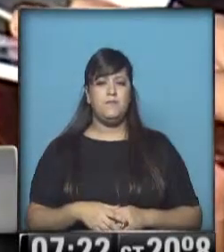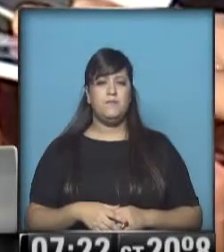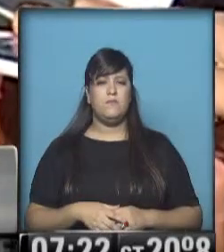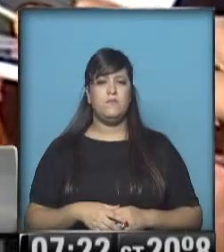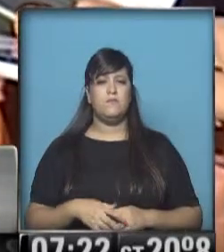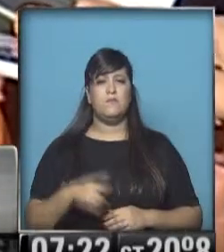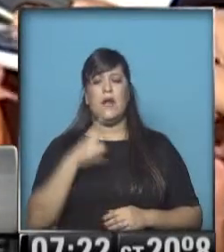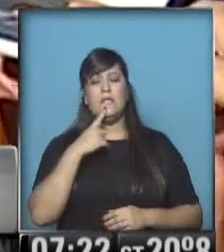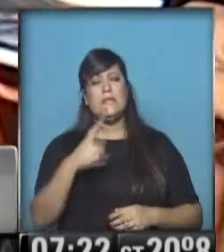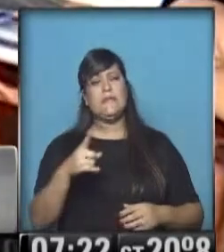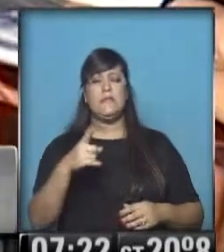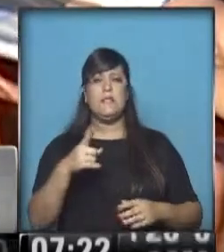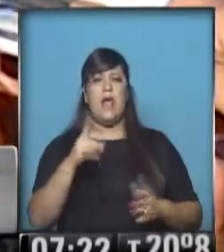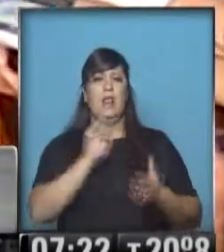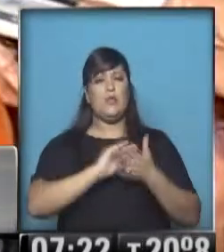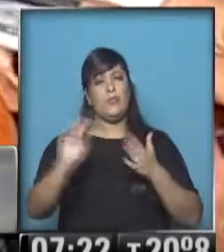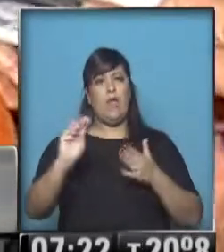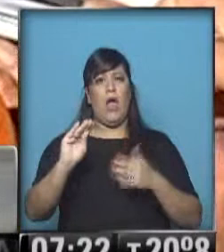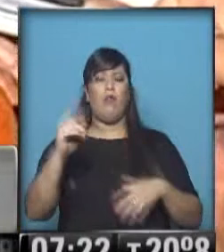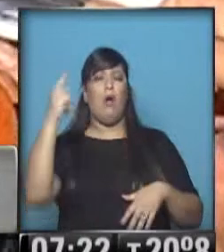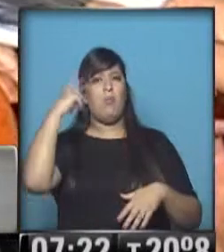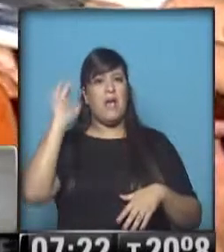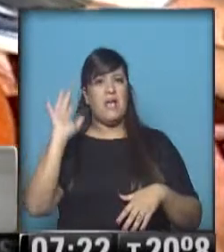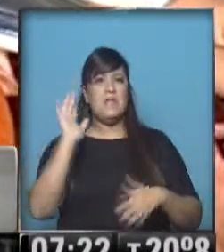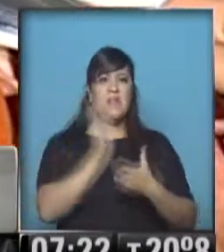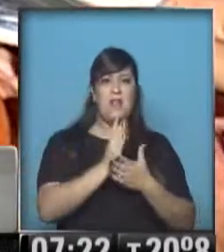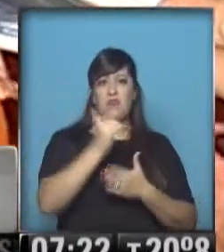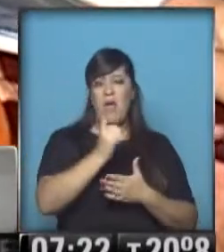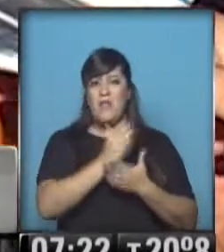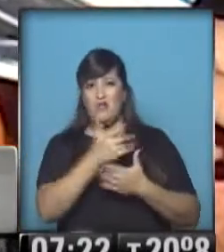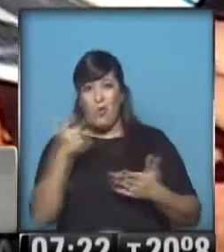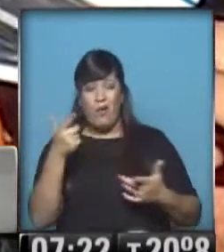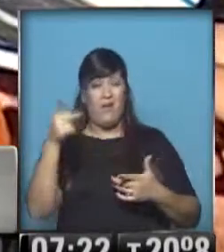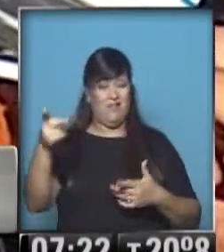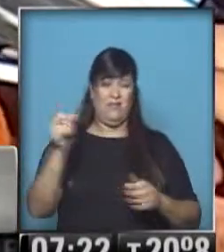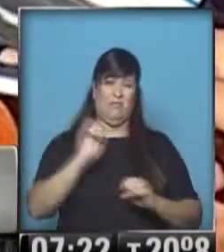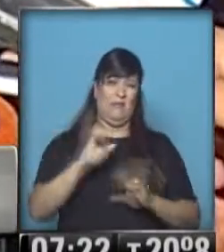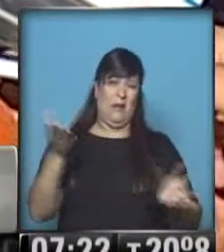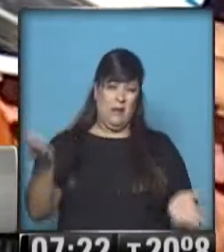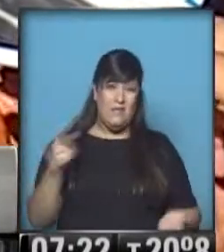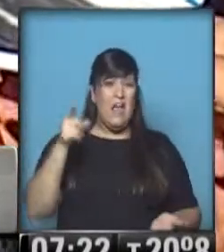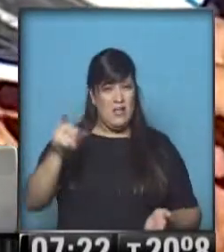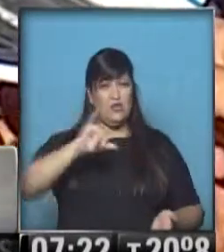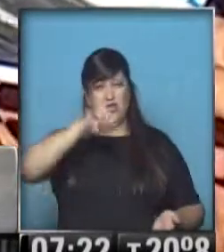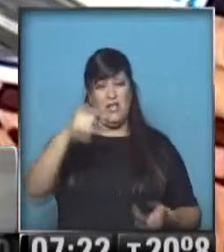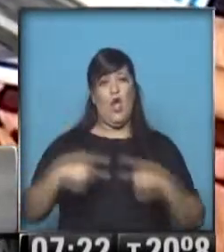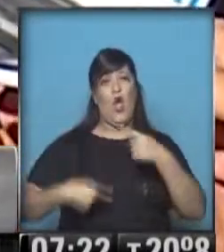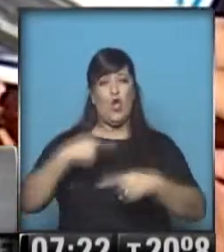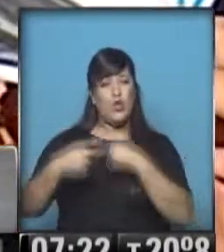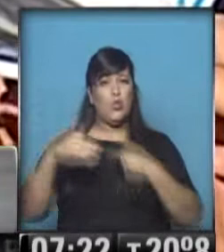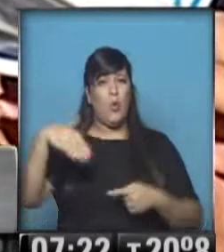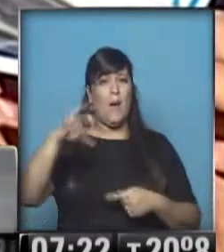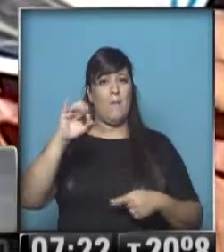diputados constituyentes como para opinar si tenemos o no tenemos ningún derecho, me parece un adefesio. Eso es un adefesio. Que siga Moldes y que